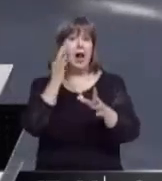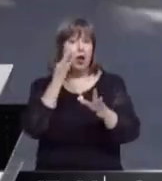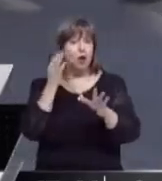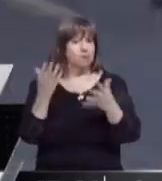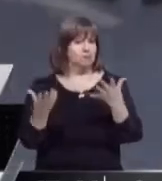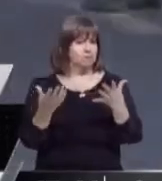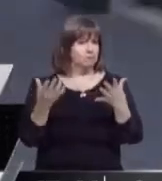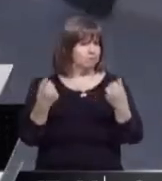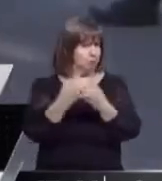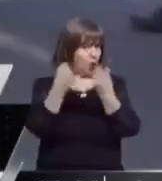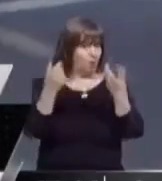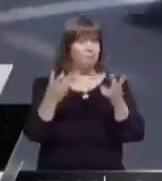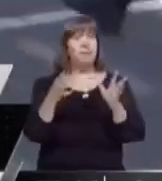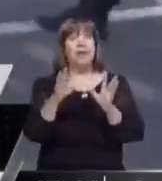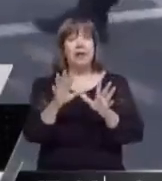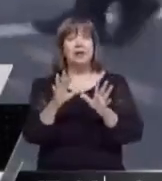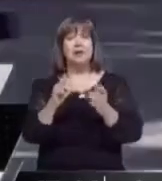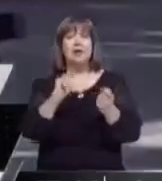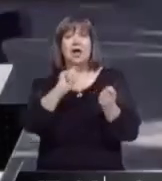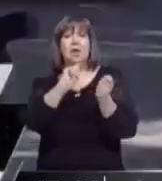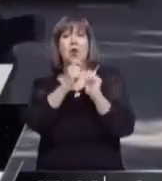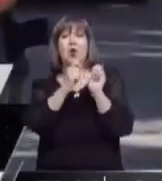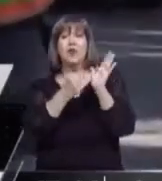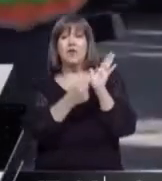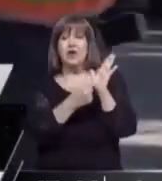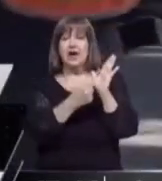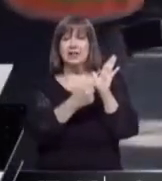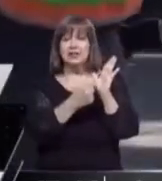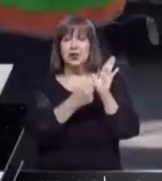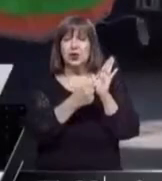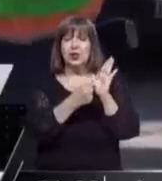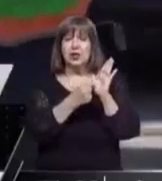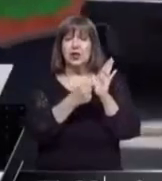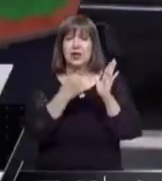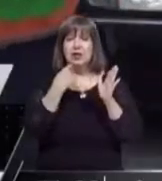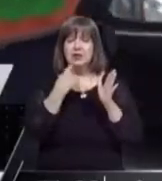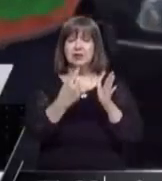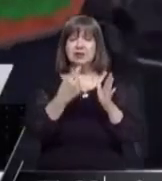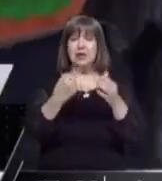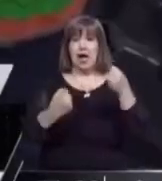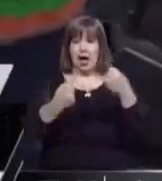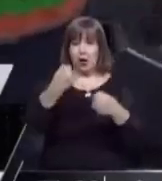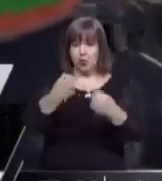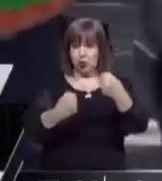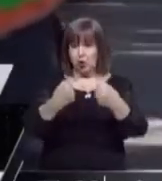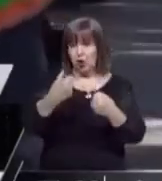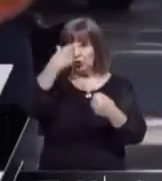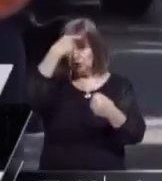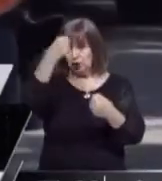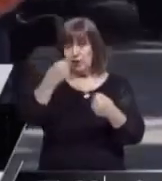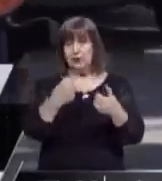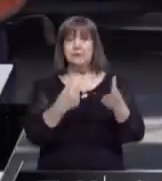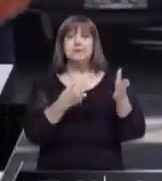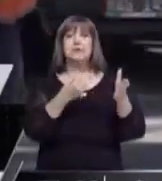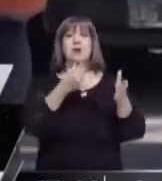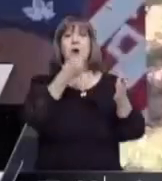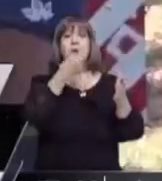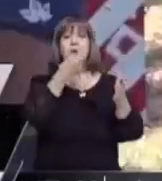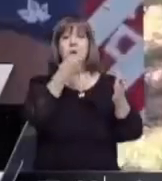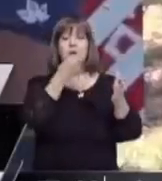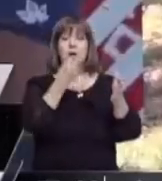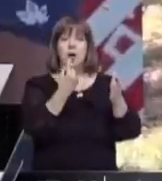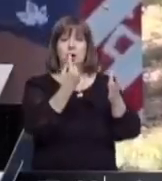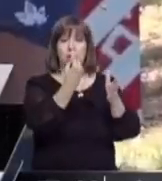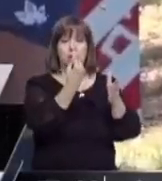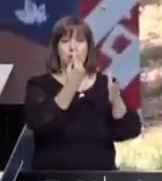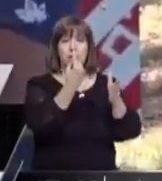la modificación pasa por no solo aumentar la inhabilitación para conducir, creemos que esa es la sanción que mejor